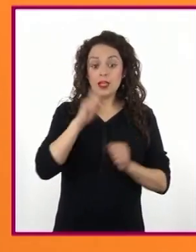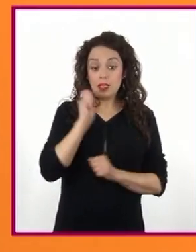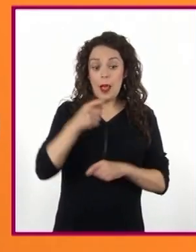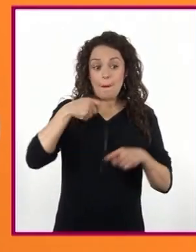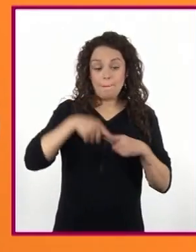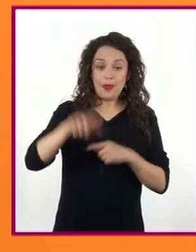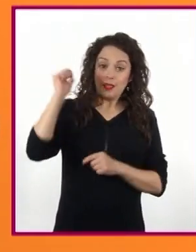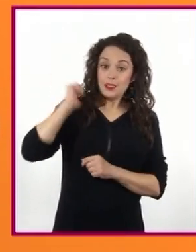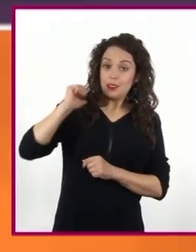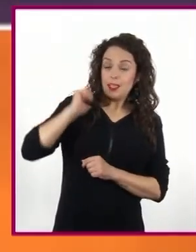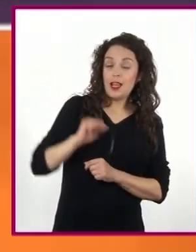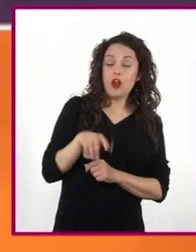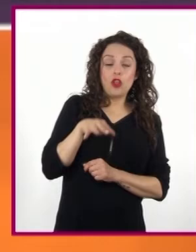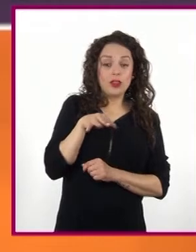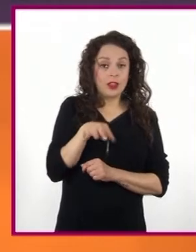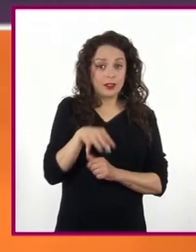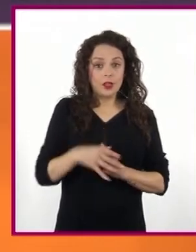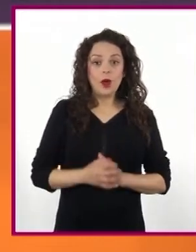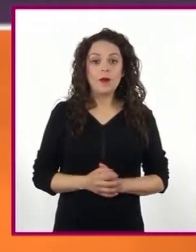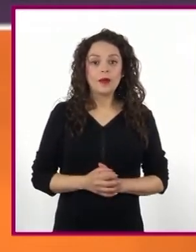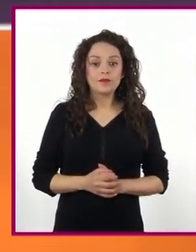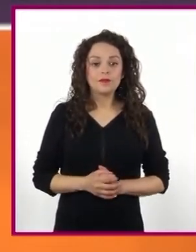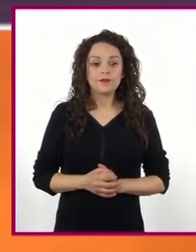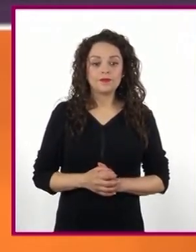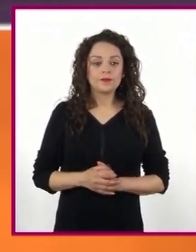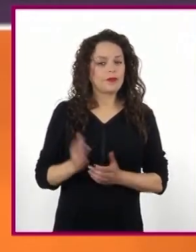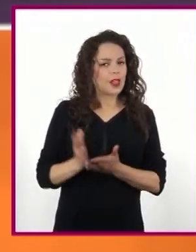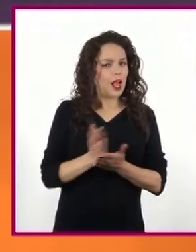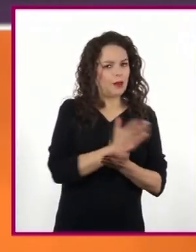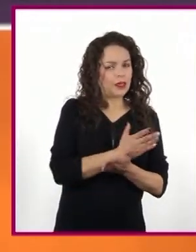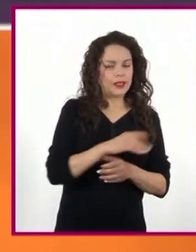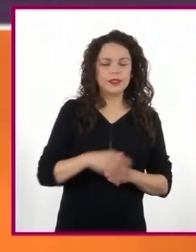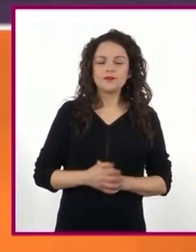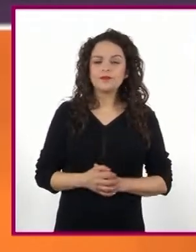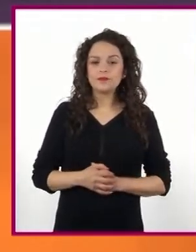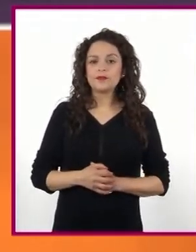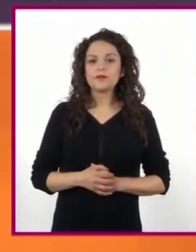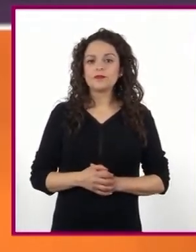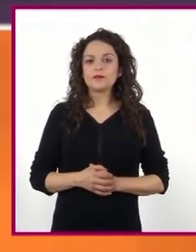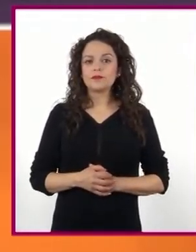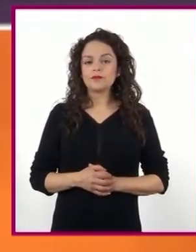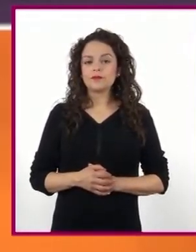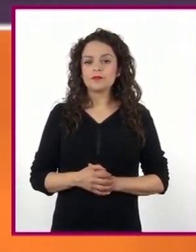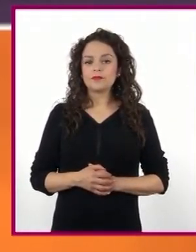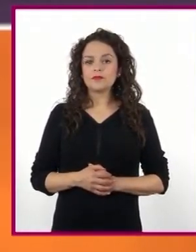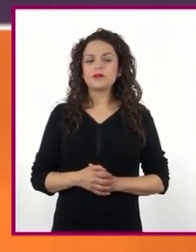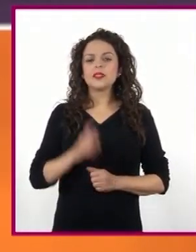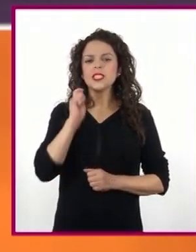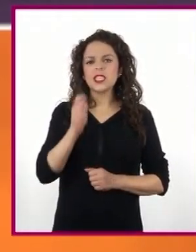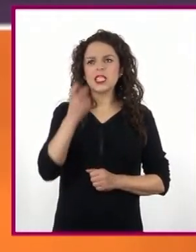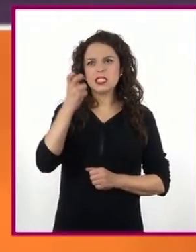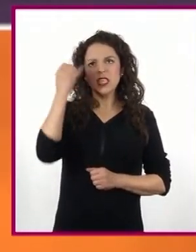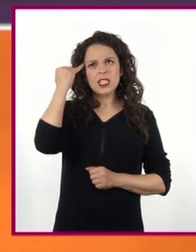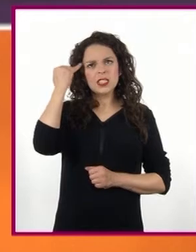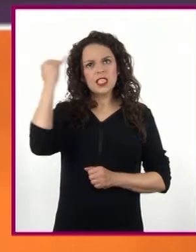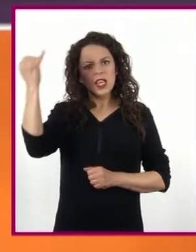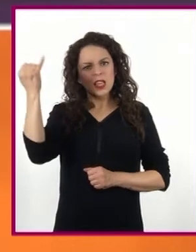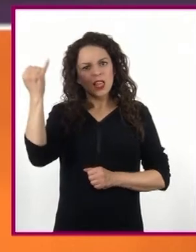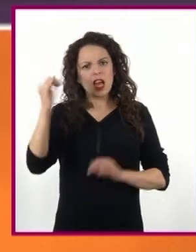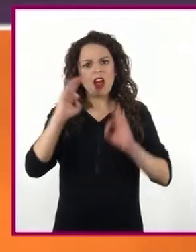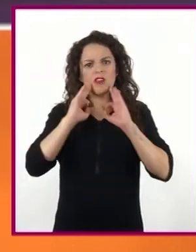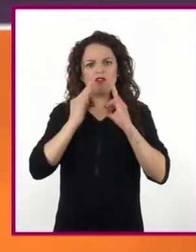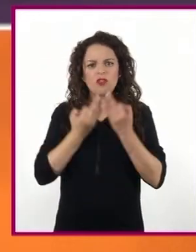siglo XIX. Por otro lado, ¿cómo y cuándo se manifestaron las ideas ilustradas en la Nueva